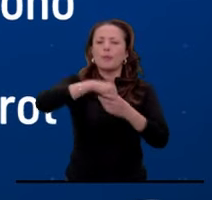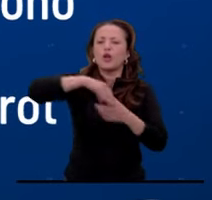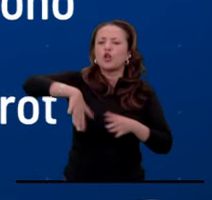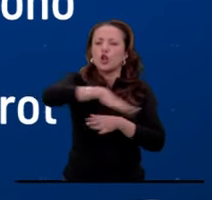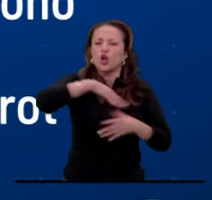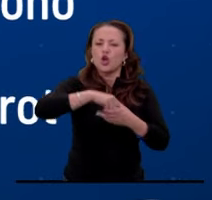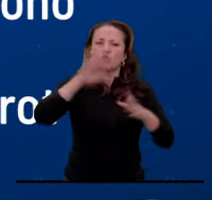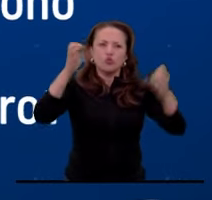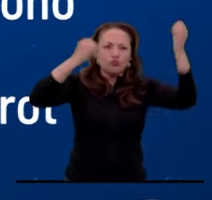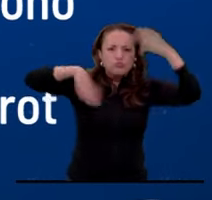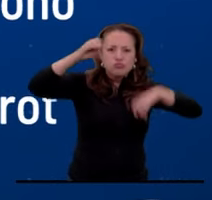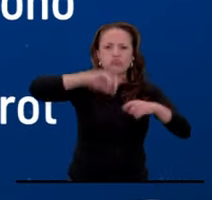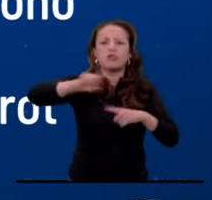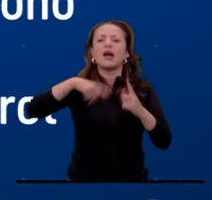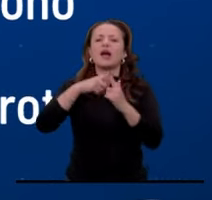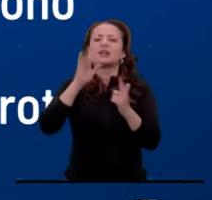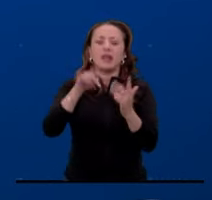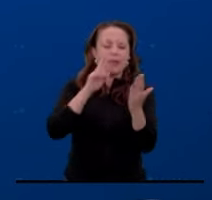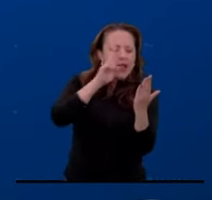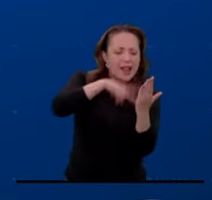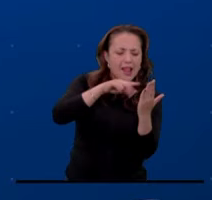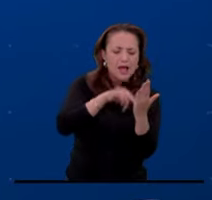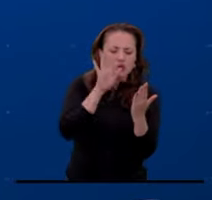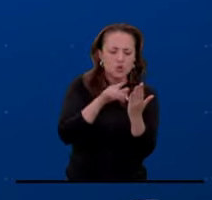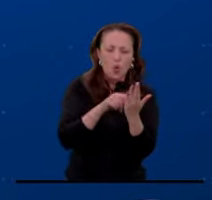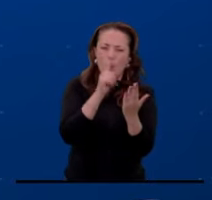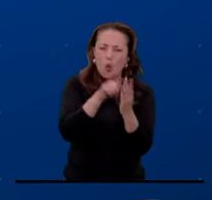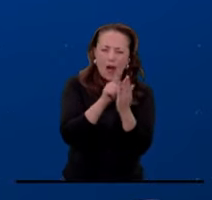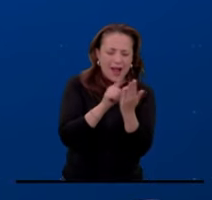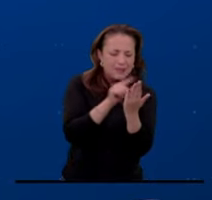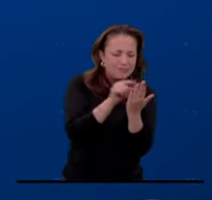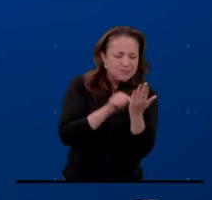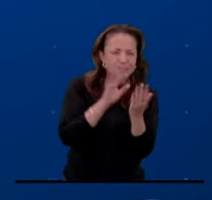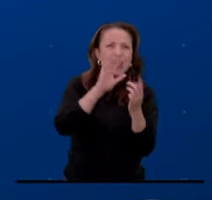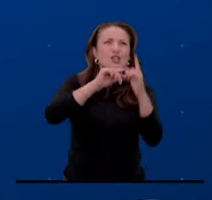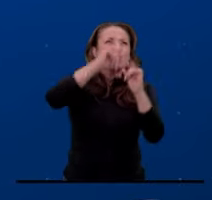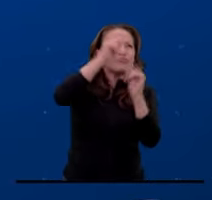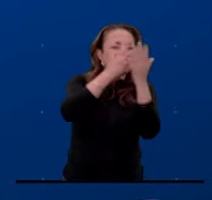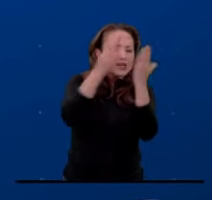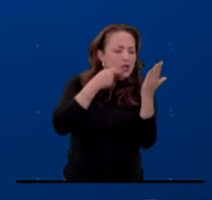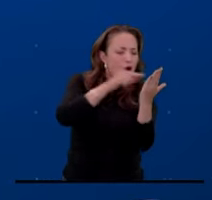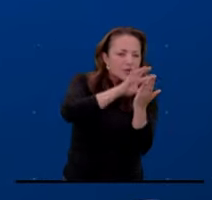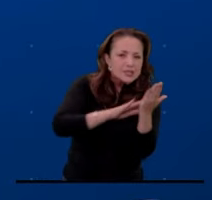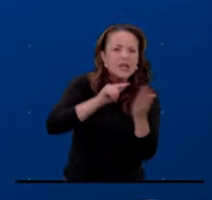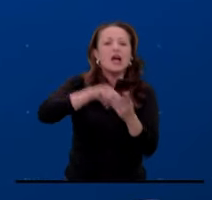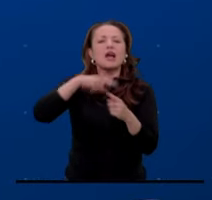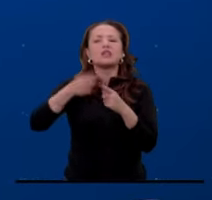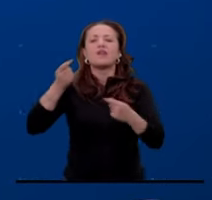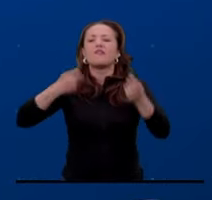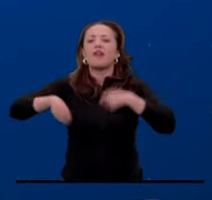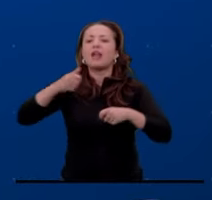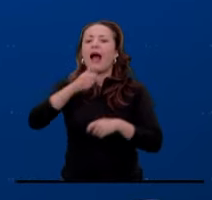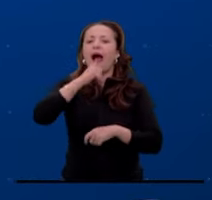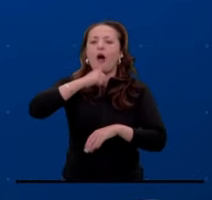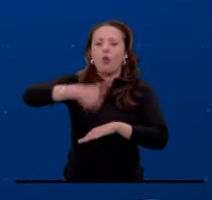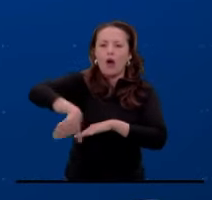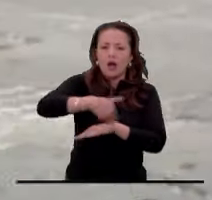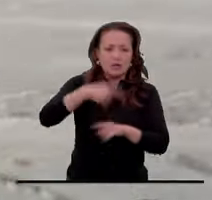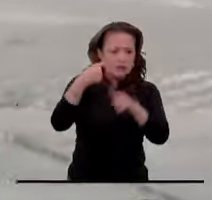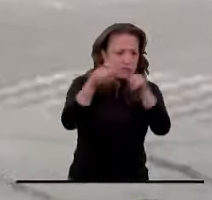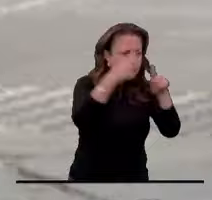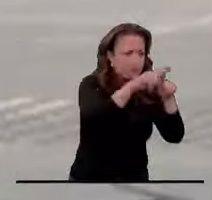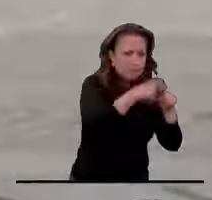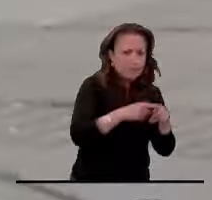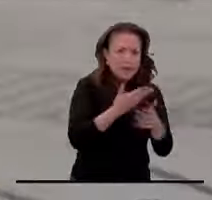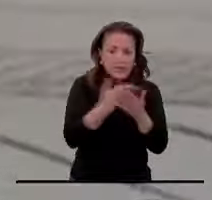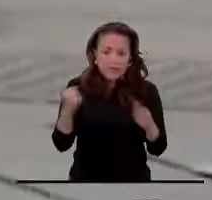teléfono, lecturista de tarot, terapeuta de poesía, dama de compañía y vendedor de agua callejero. Para varias personas que se dedican a